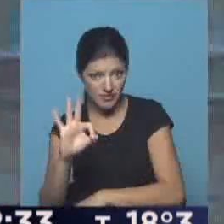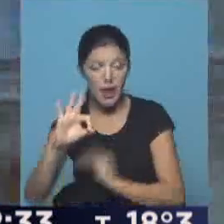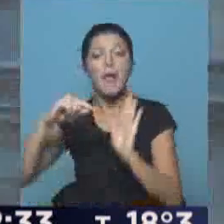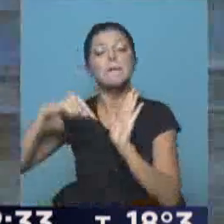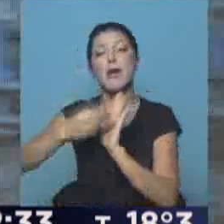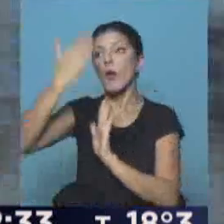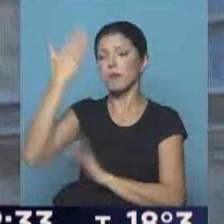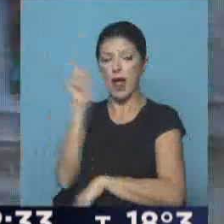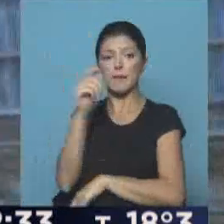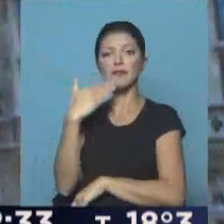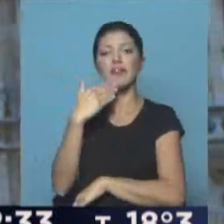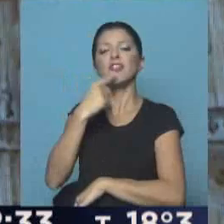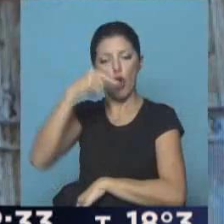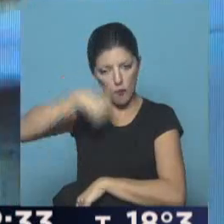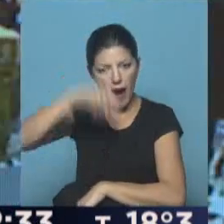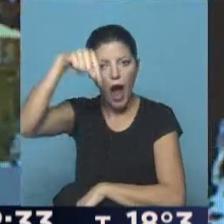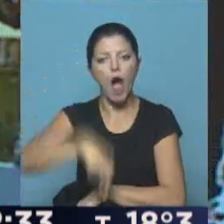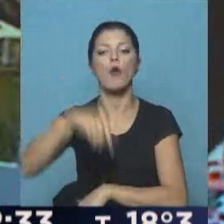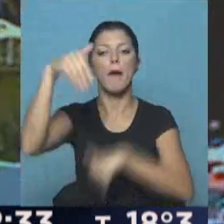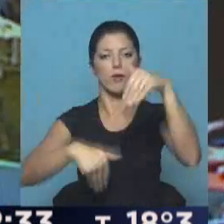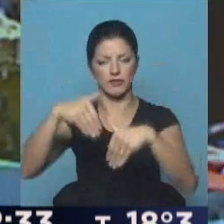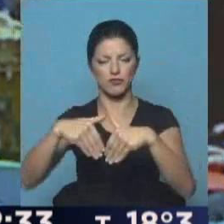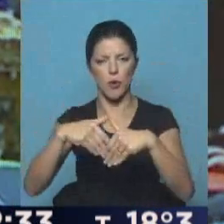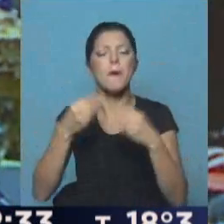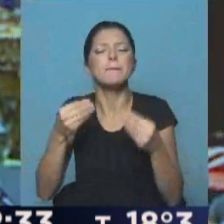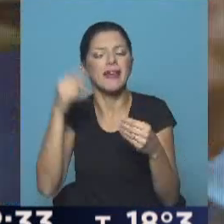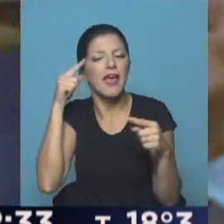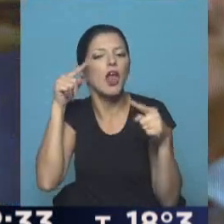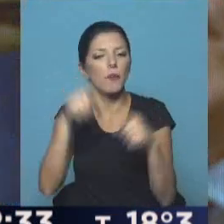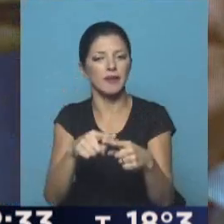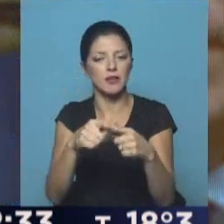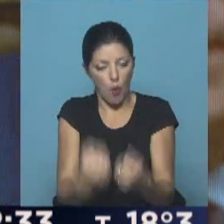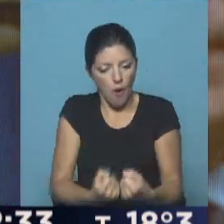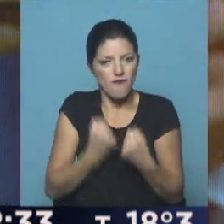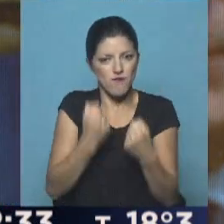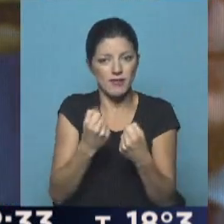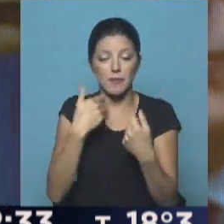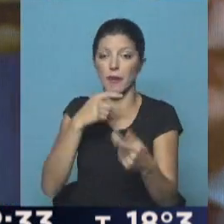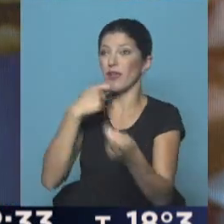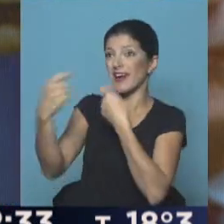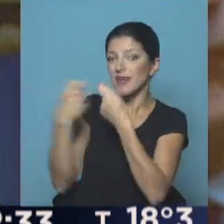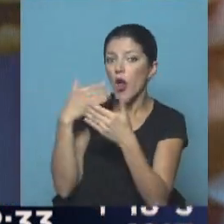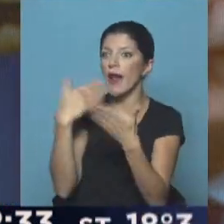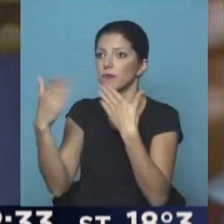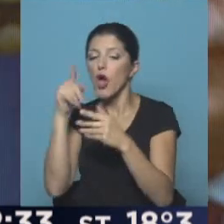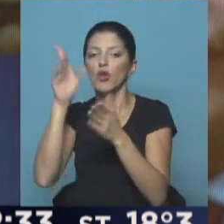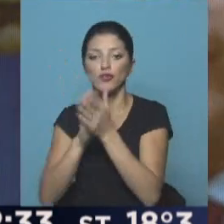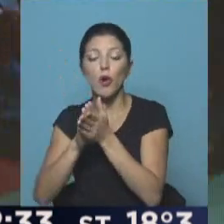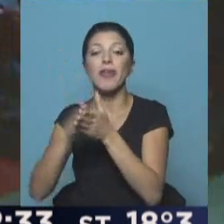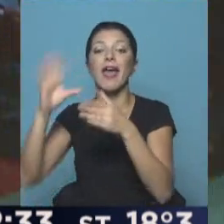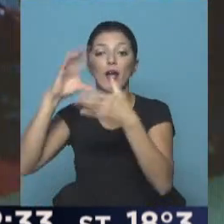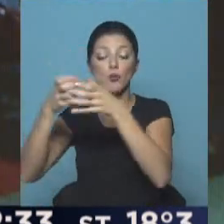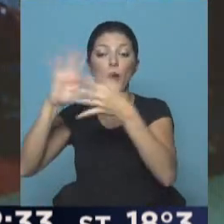abril urdió este anticipo electoral. ¿Para qué? Para tener más fuerza para negociar el Brexit. Le salió el tiro por la culata. Vemos un informe